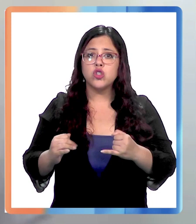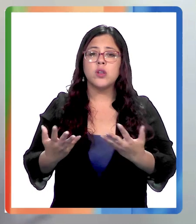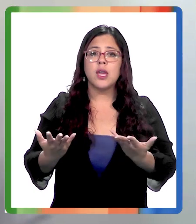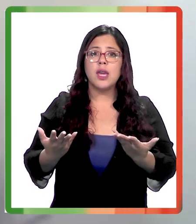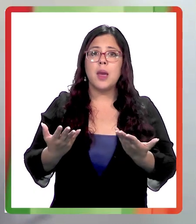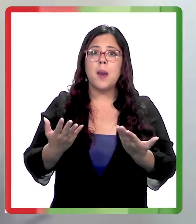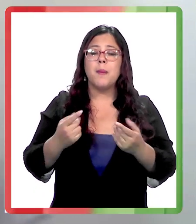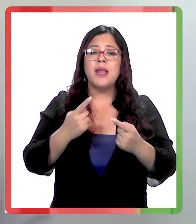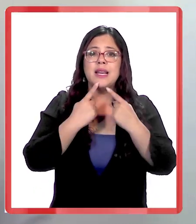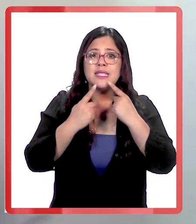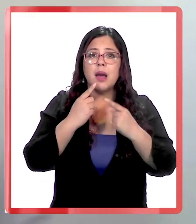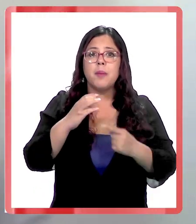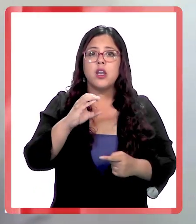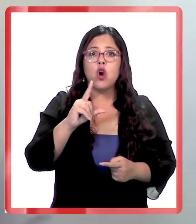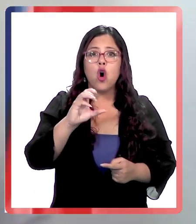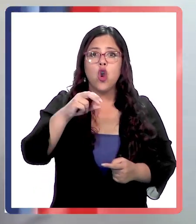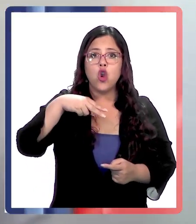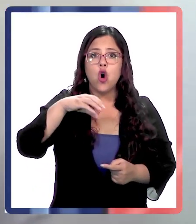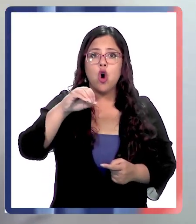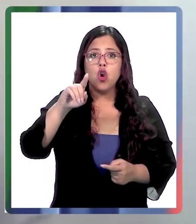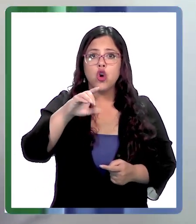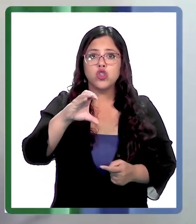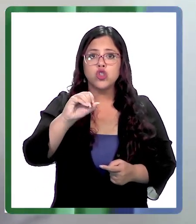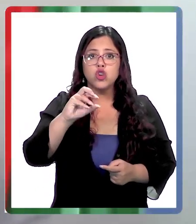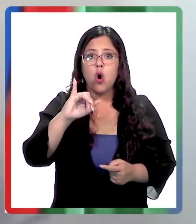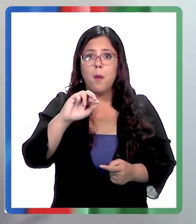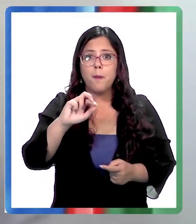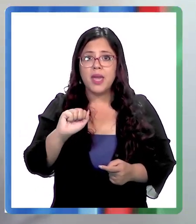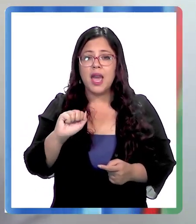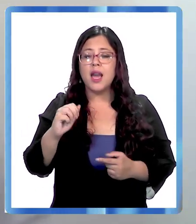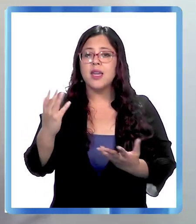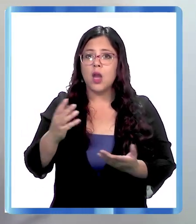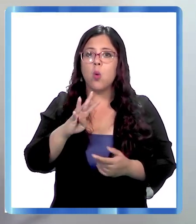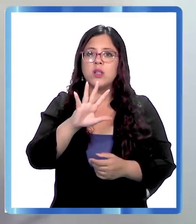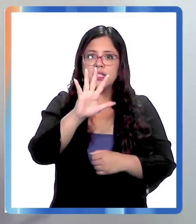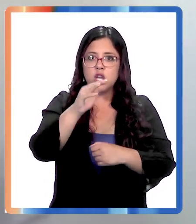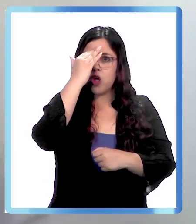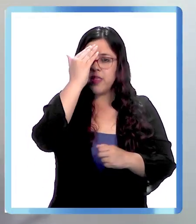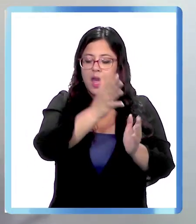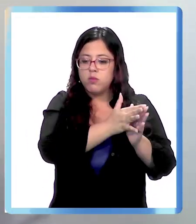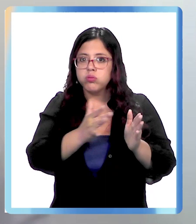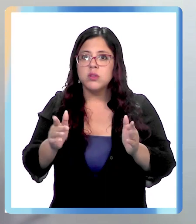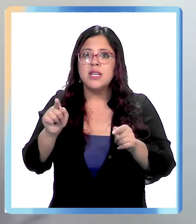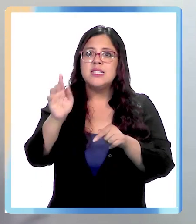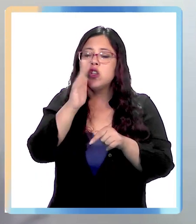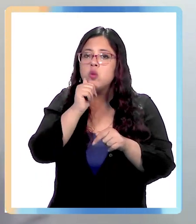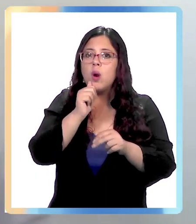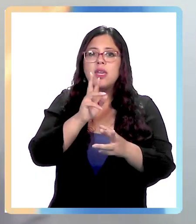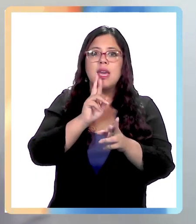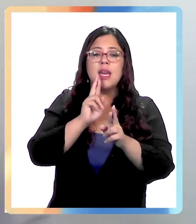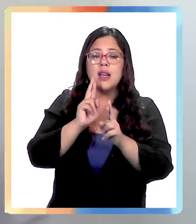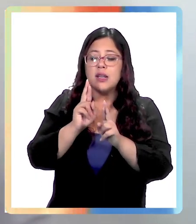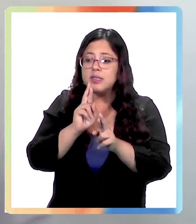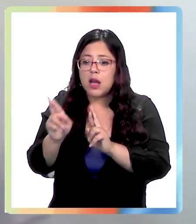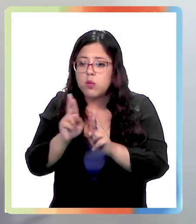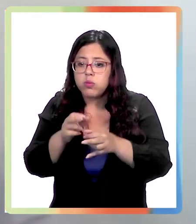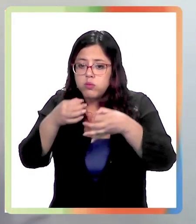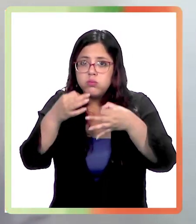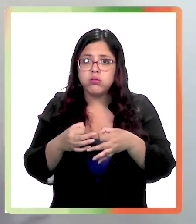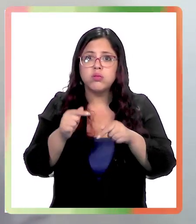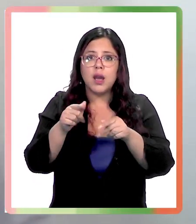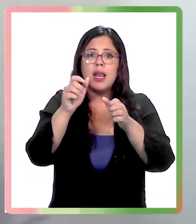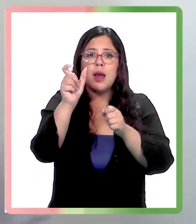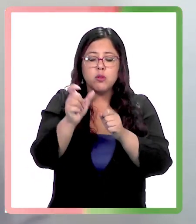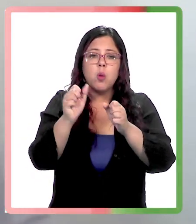la colonoscopía es de 45 días. Si no se hace la colonoscopía y no se tiene el resultado de la biopsia en 45 días,